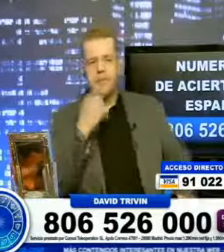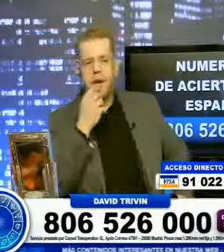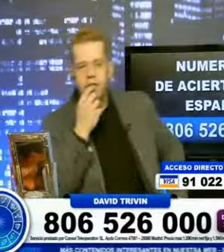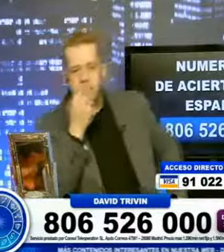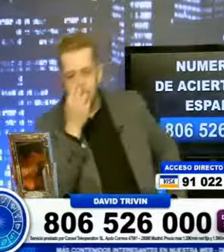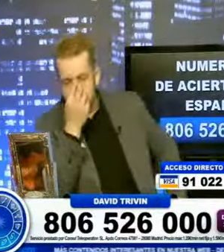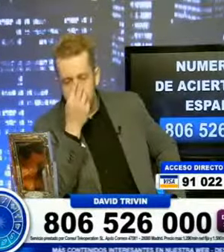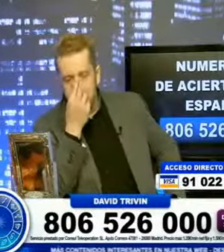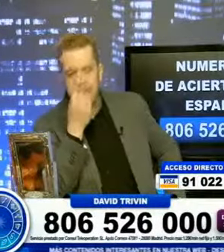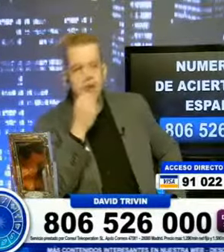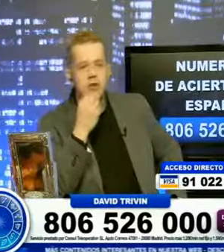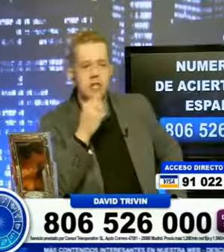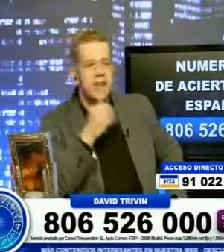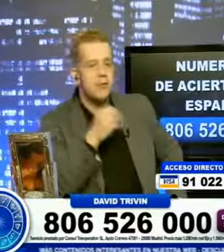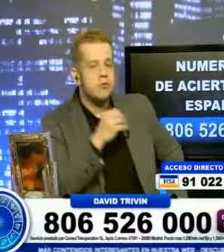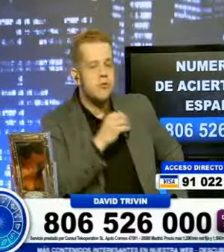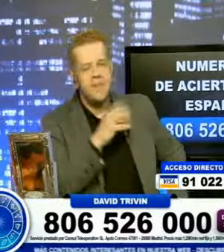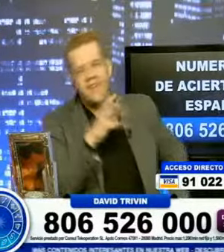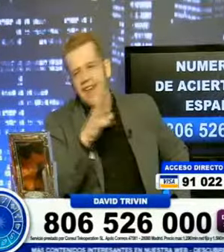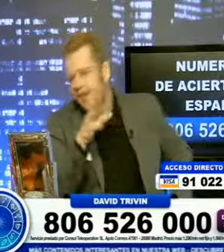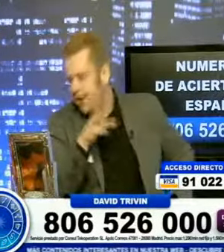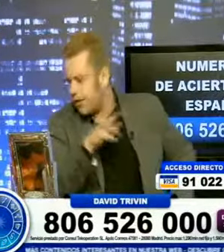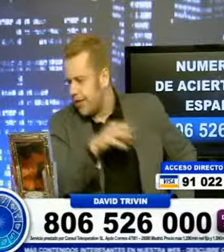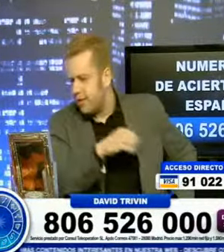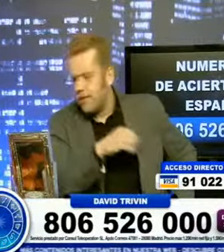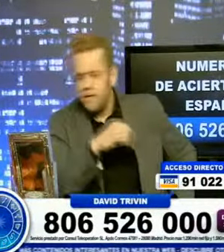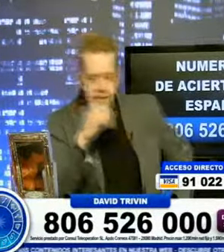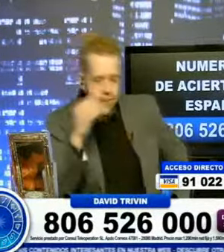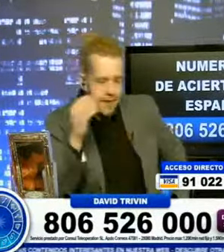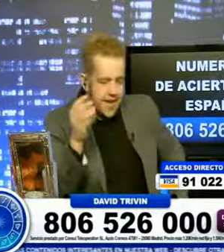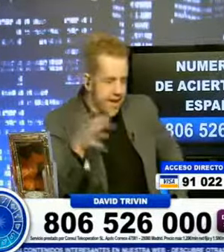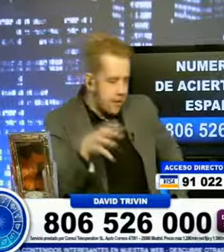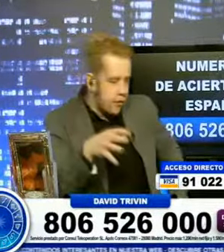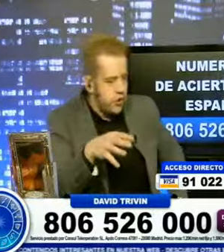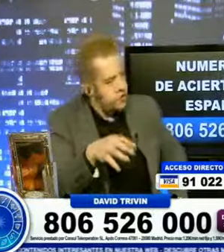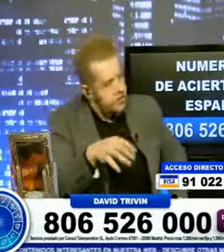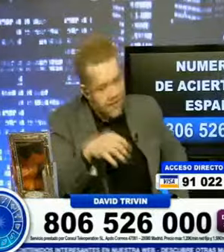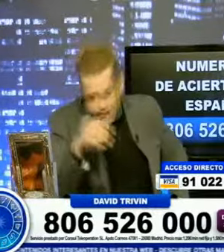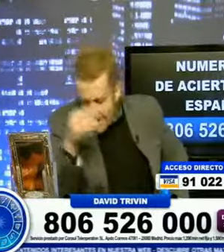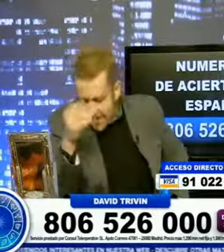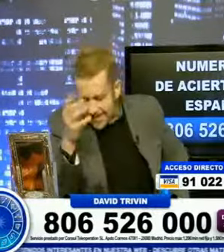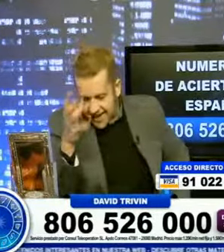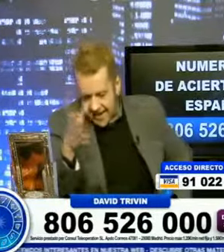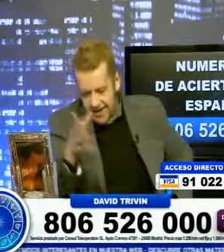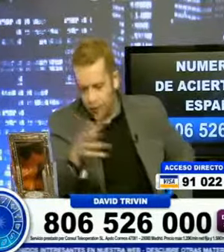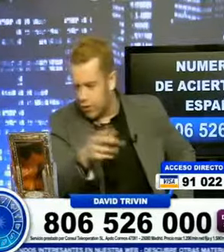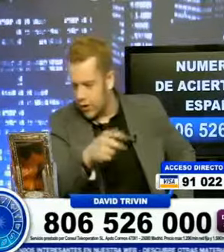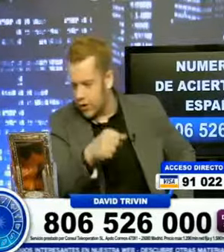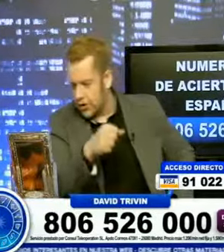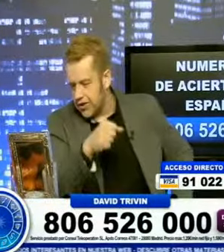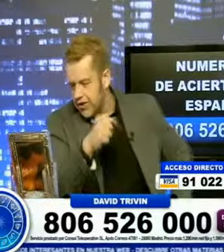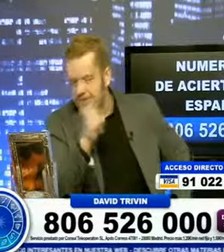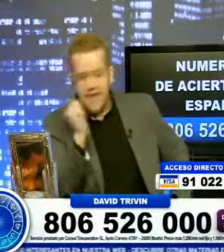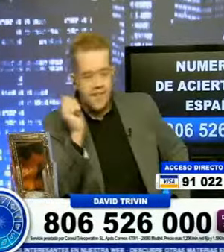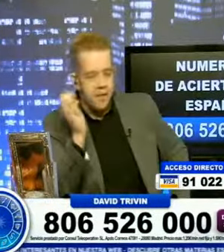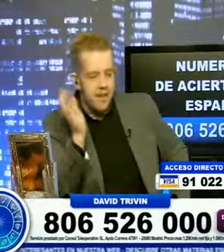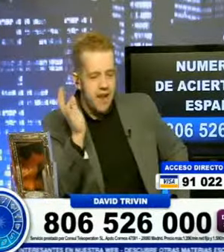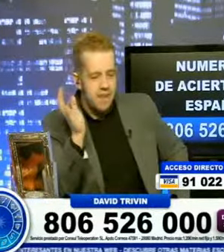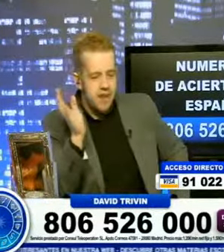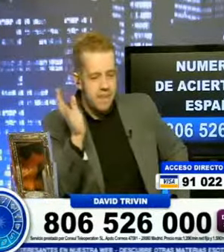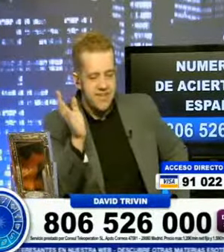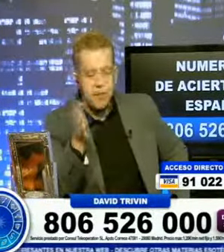Pero yo a veces veo, hago zapping y veo a otra gente que no os dicen absolutamente nada, que no dan ninguna información de nada, que todo lo que os dicen es genérico, todo lo que os dicen es,